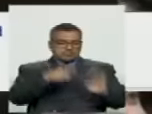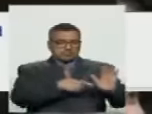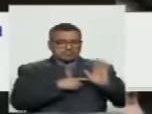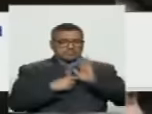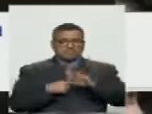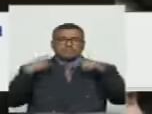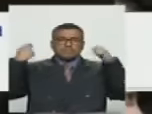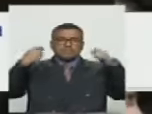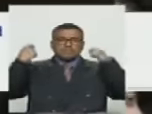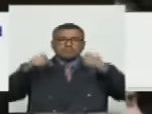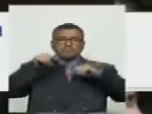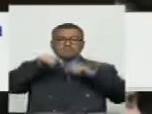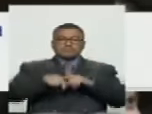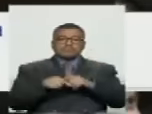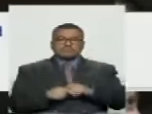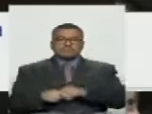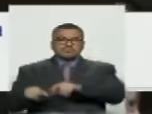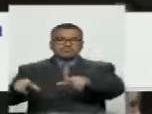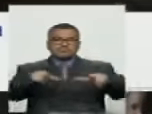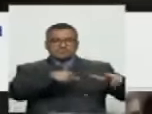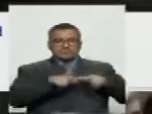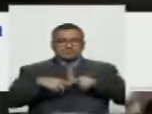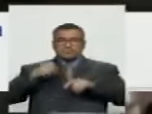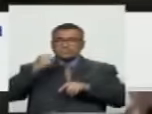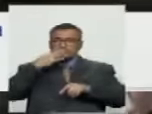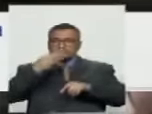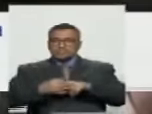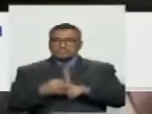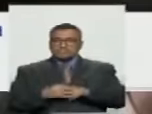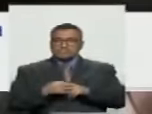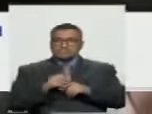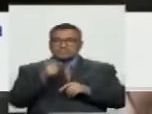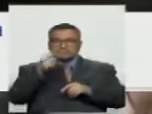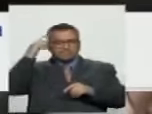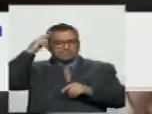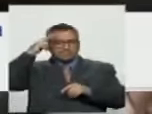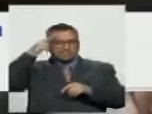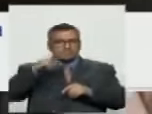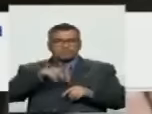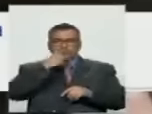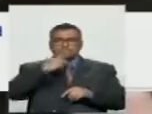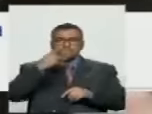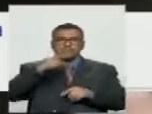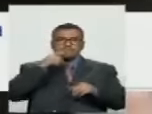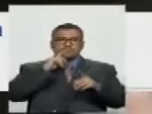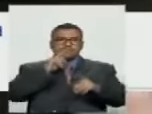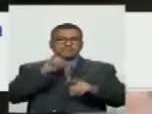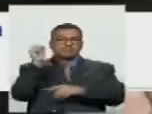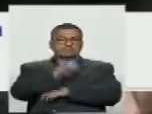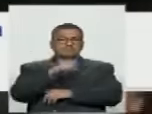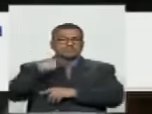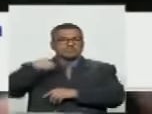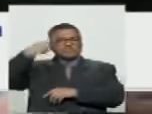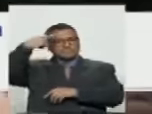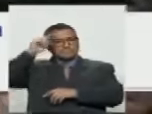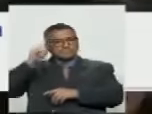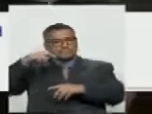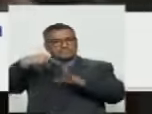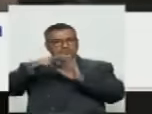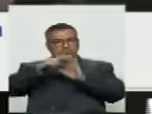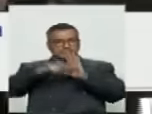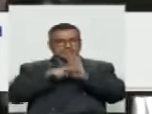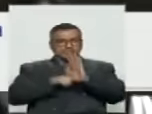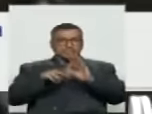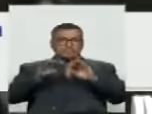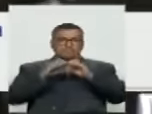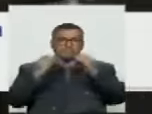en la campaña, incluso meses antes, si uno hacía un video con una mediana reflexión política, te lo tumbaban por las supuestas fulanas normas de la